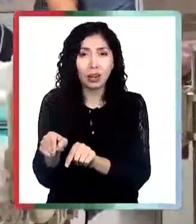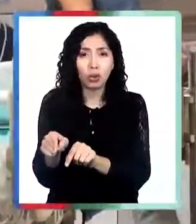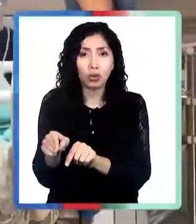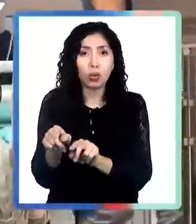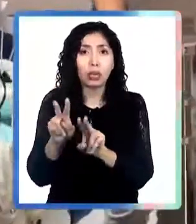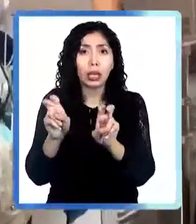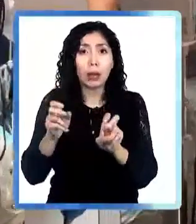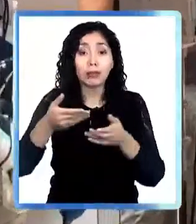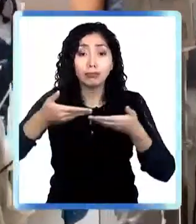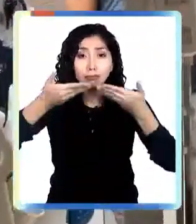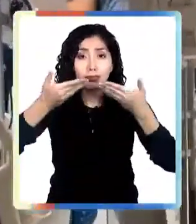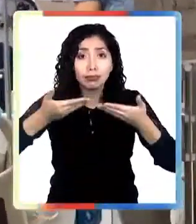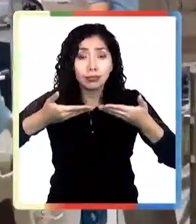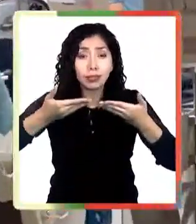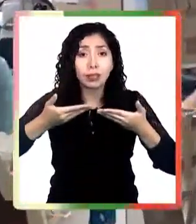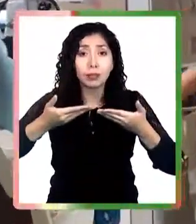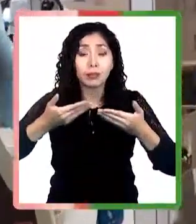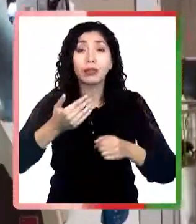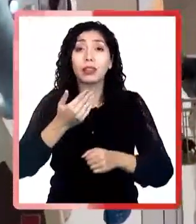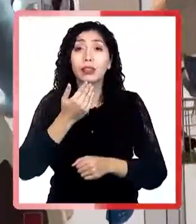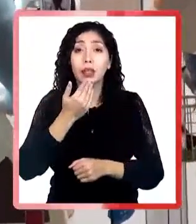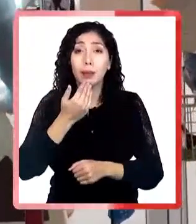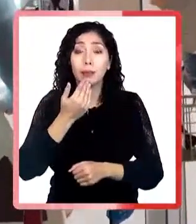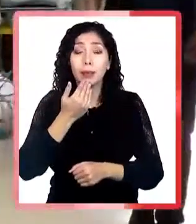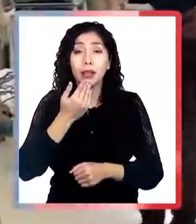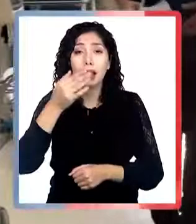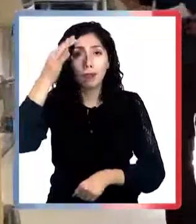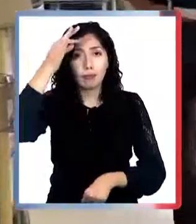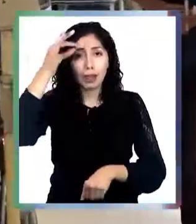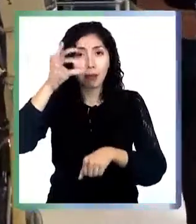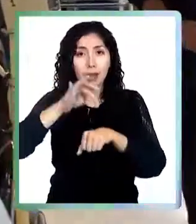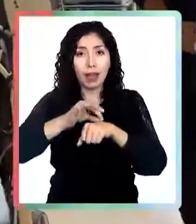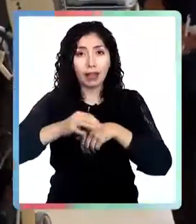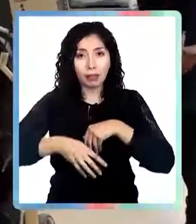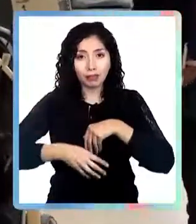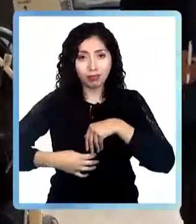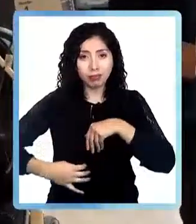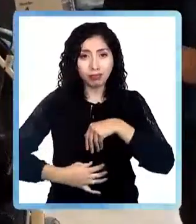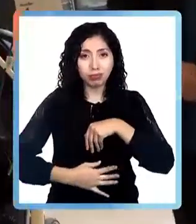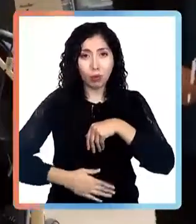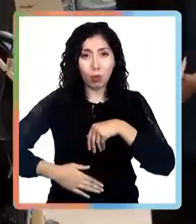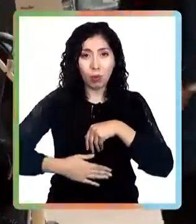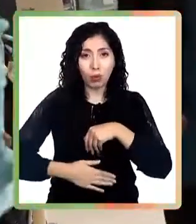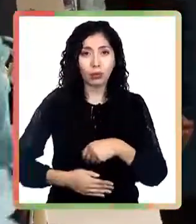razones respiratorias seguidas por enfermedades gastrointestinales